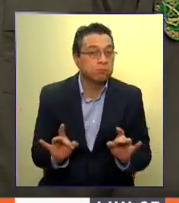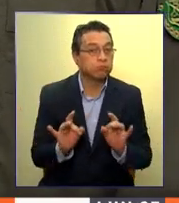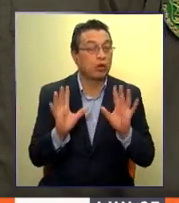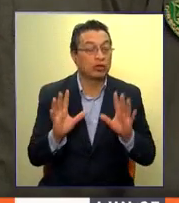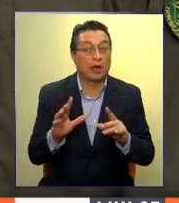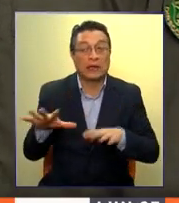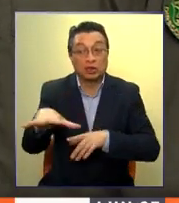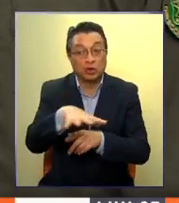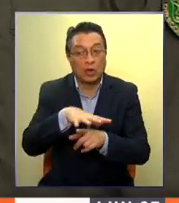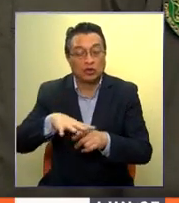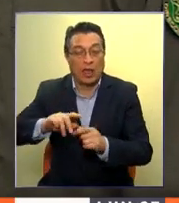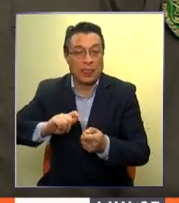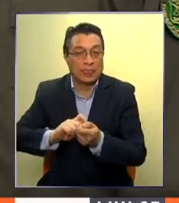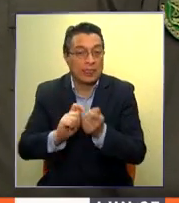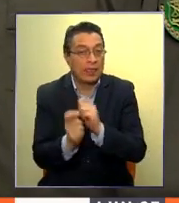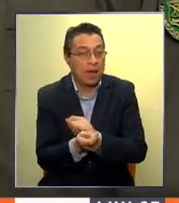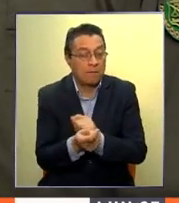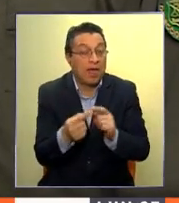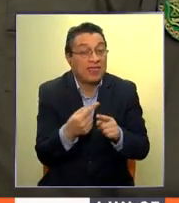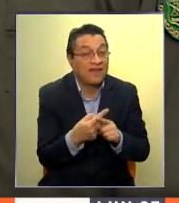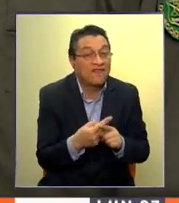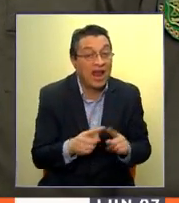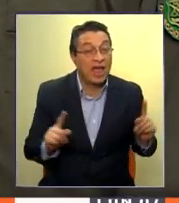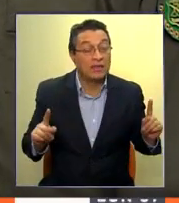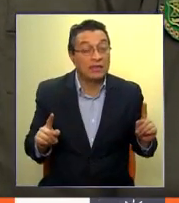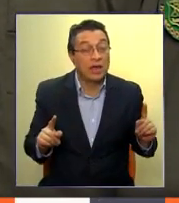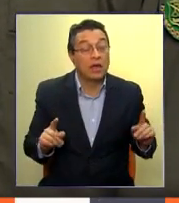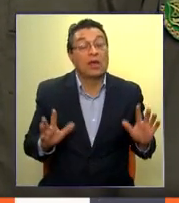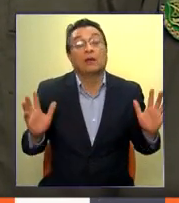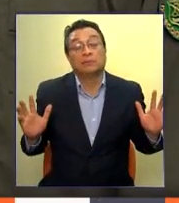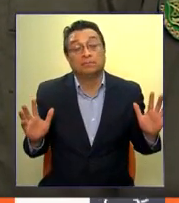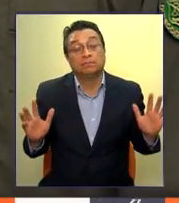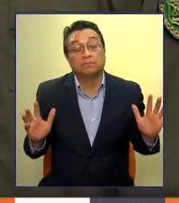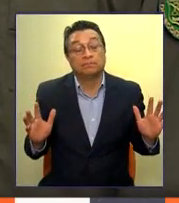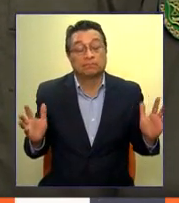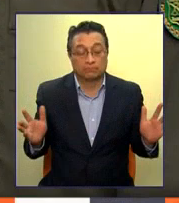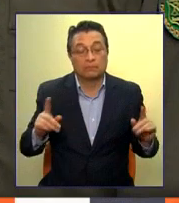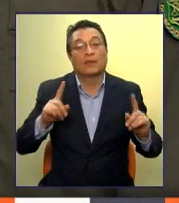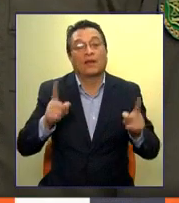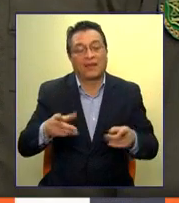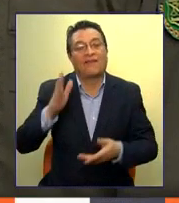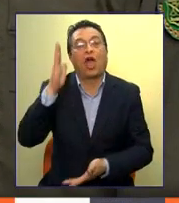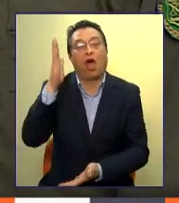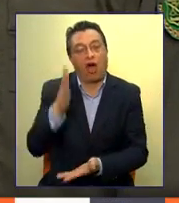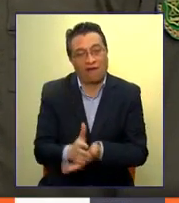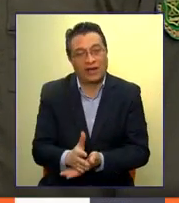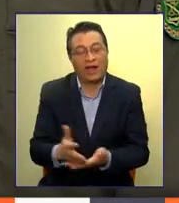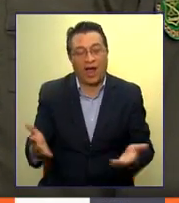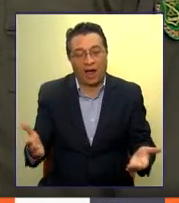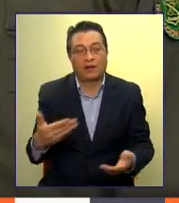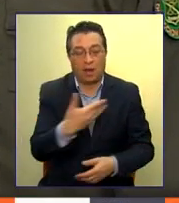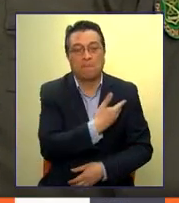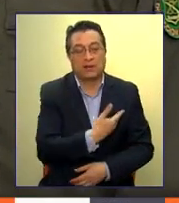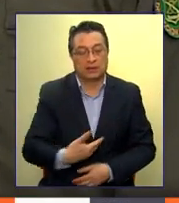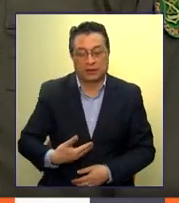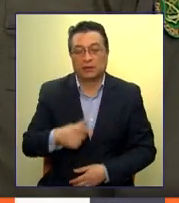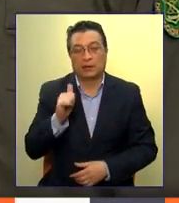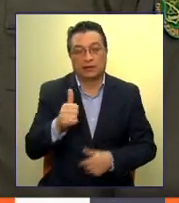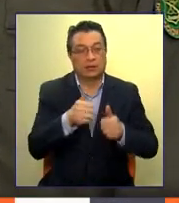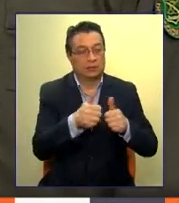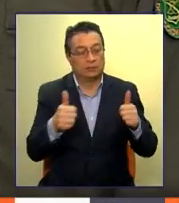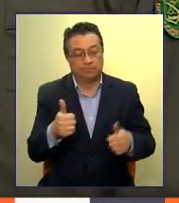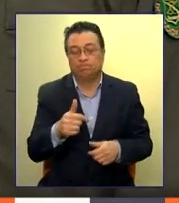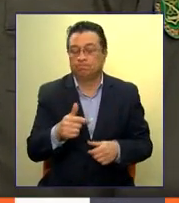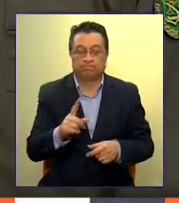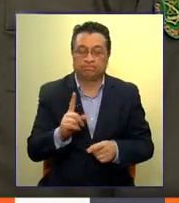distintas en las circunstancias son diferentes van a obligar sin duda a presentar o pública de la autoridad a